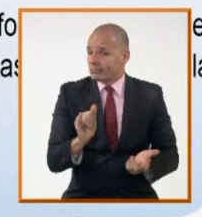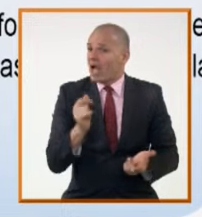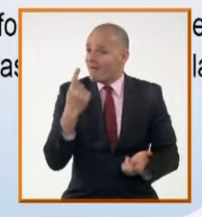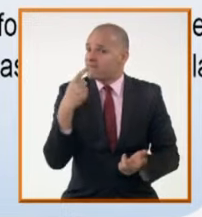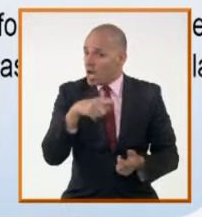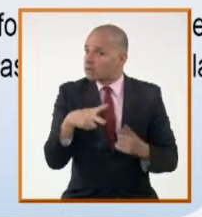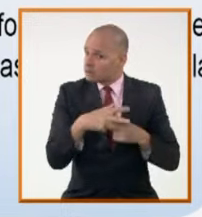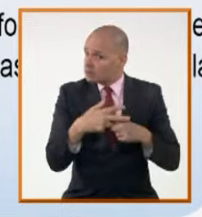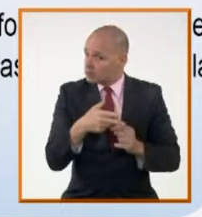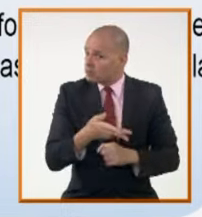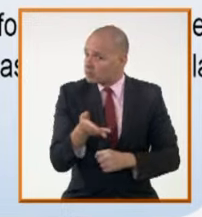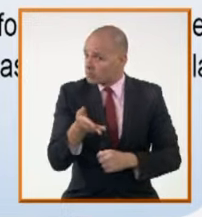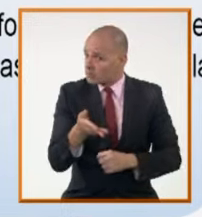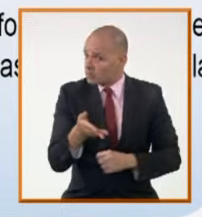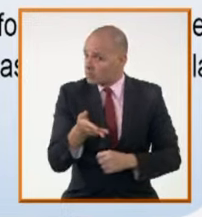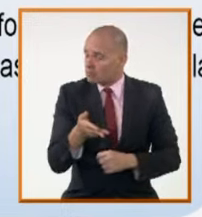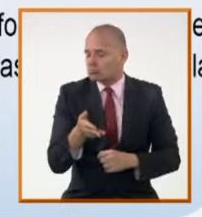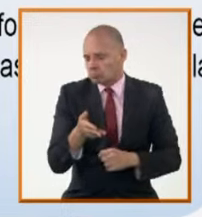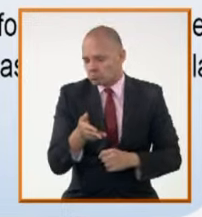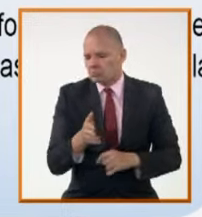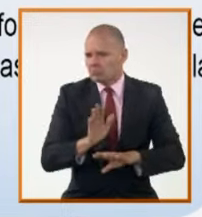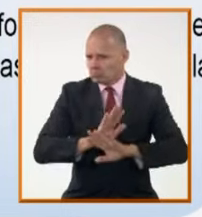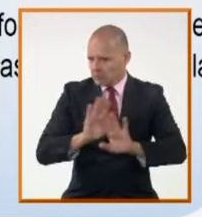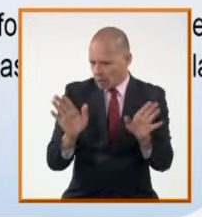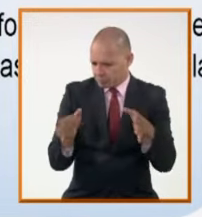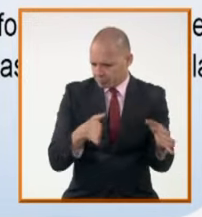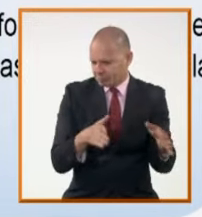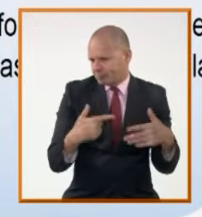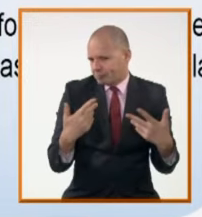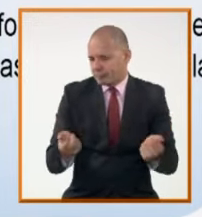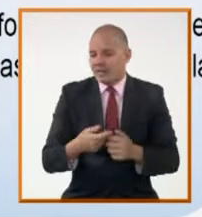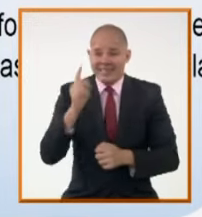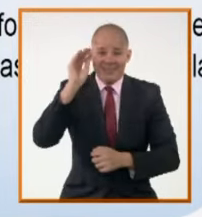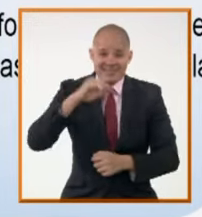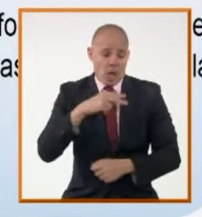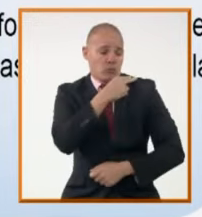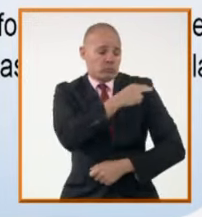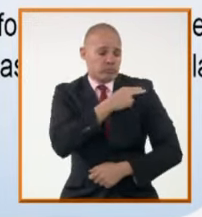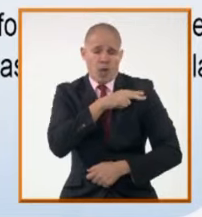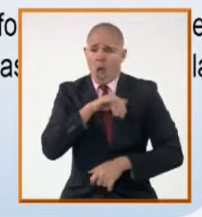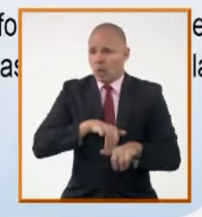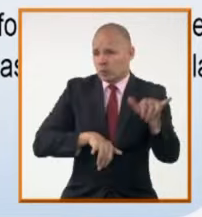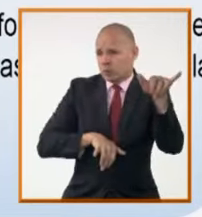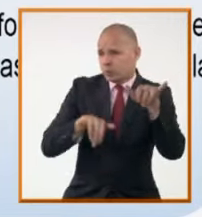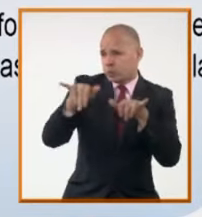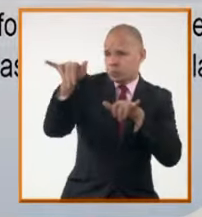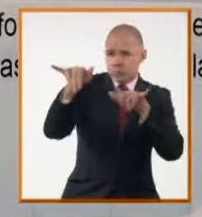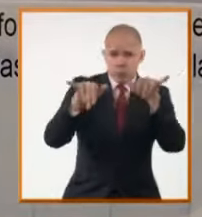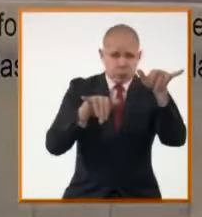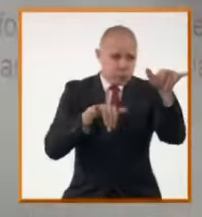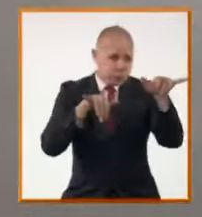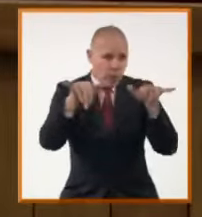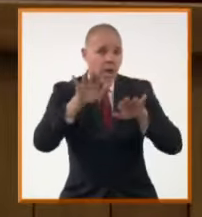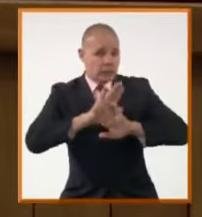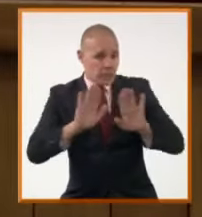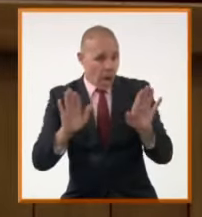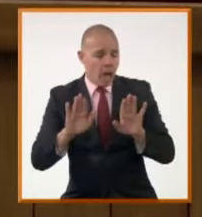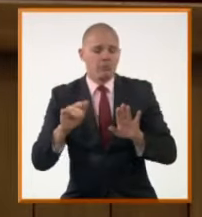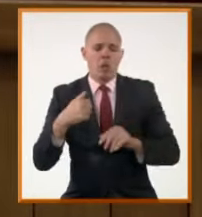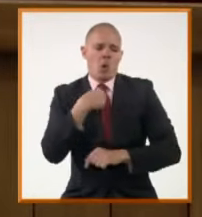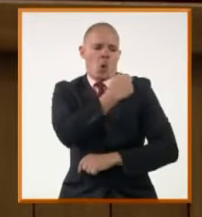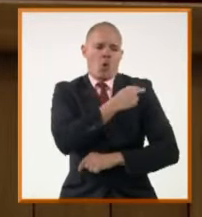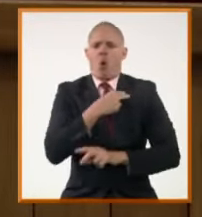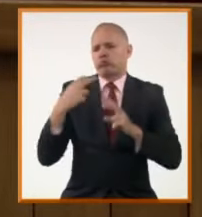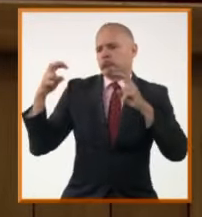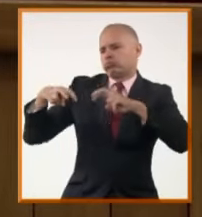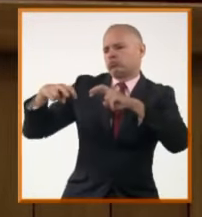negociaciones que se han hecho en las propias giras donde se han llegado a acuerdos concretos. Tenemos solicitudes concretas de cualquier